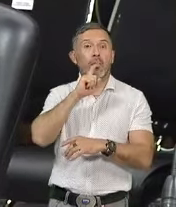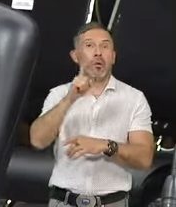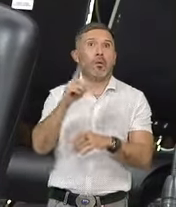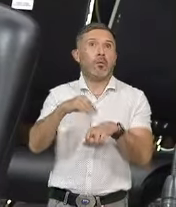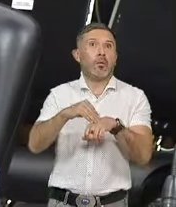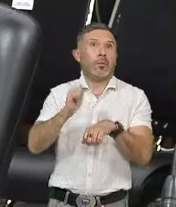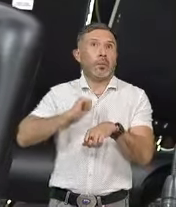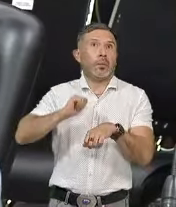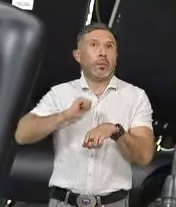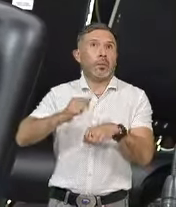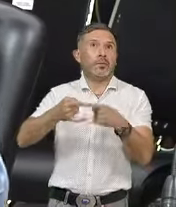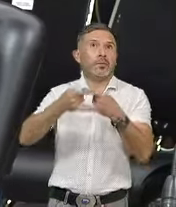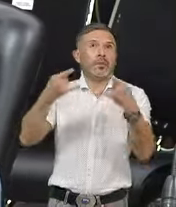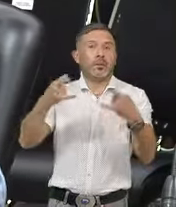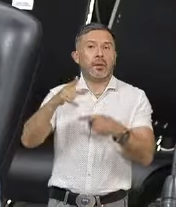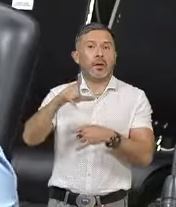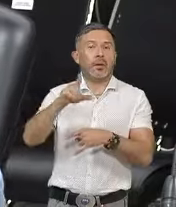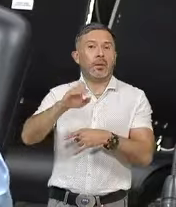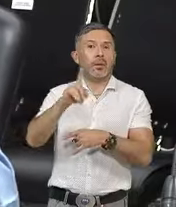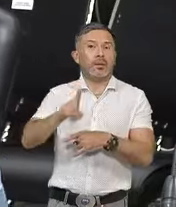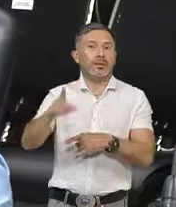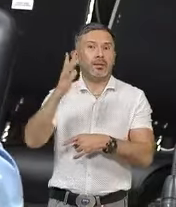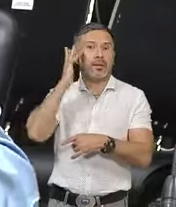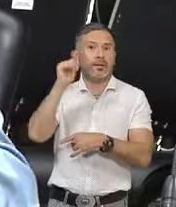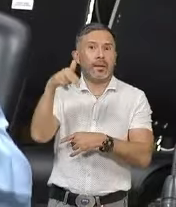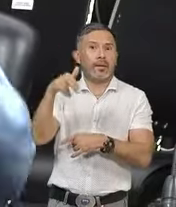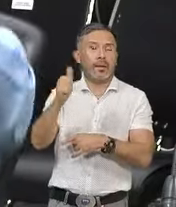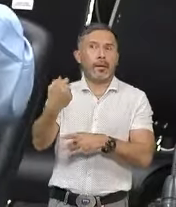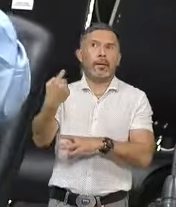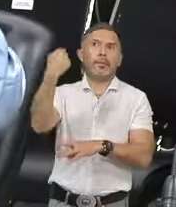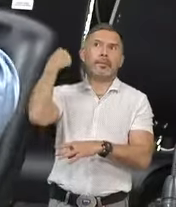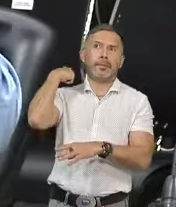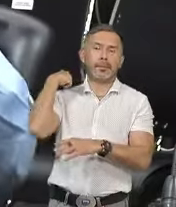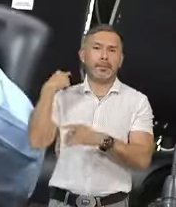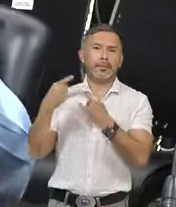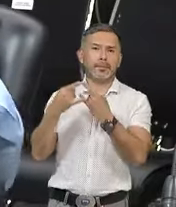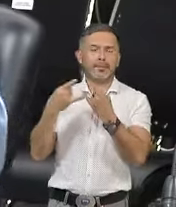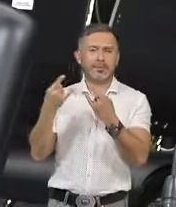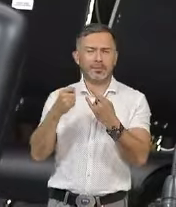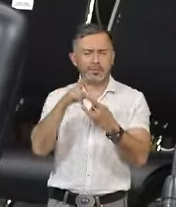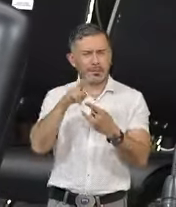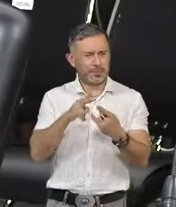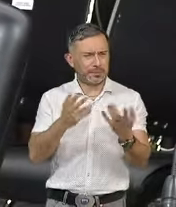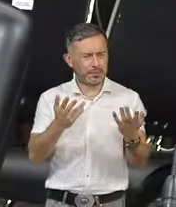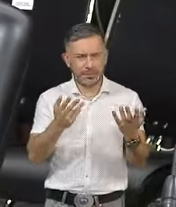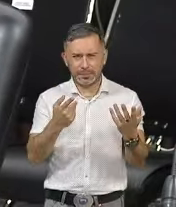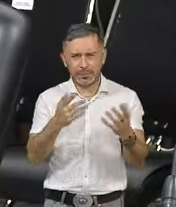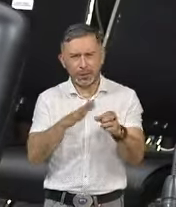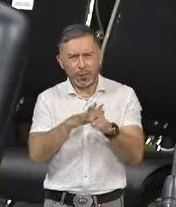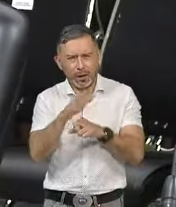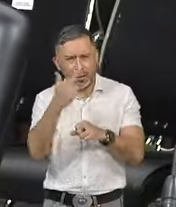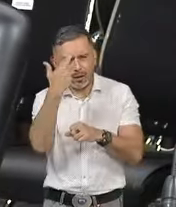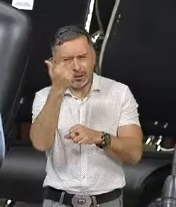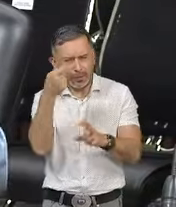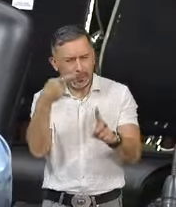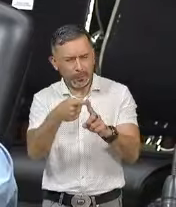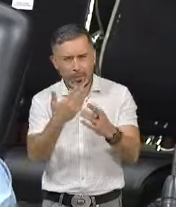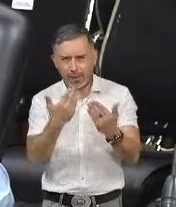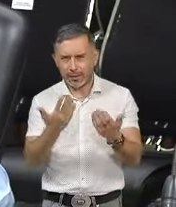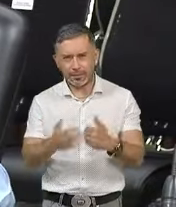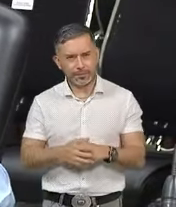Santana es un despropósito absurdo lo que en verdad pretenden es intimidar al